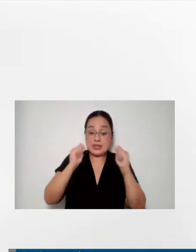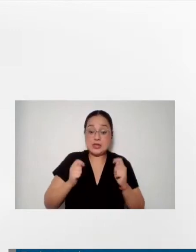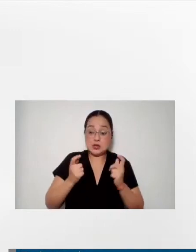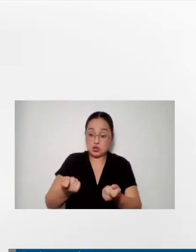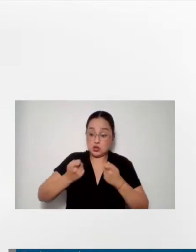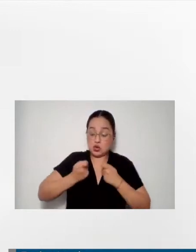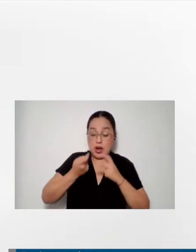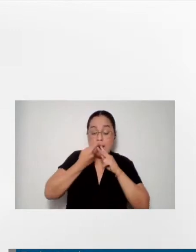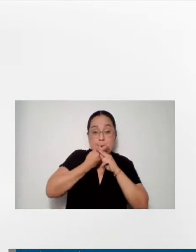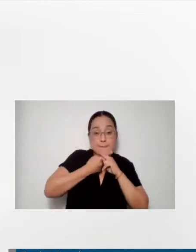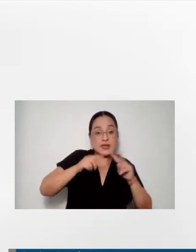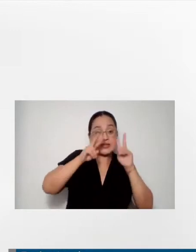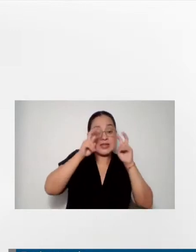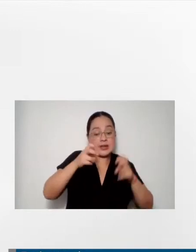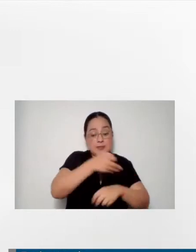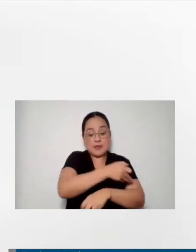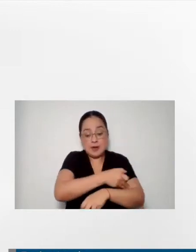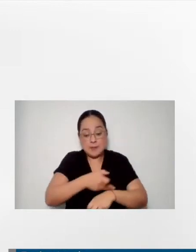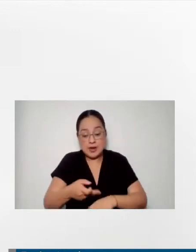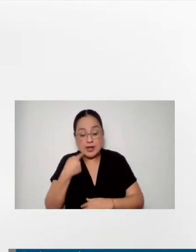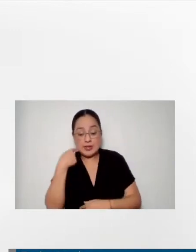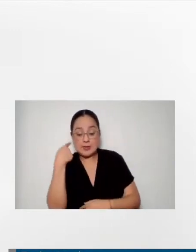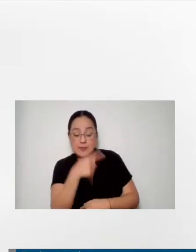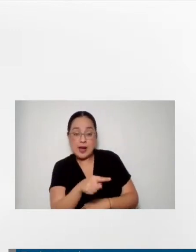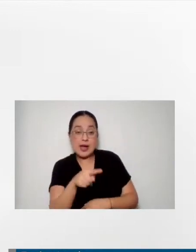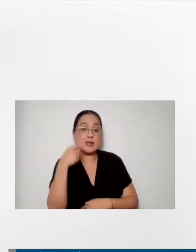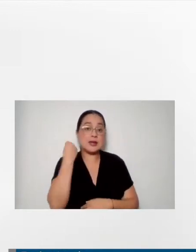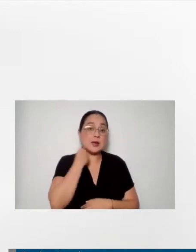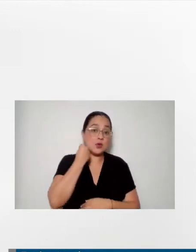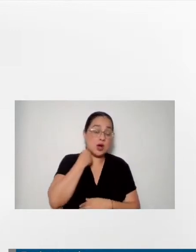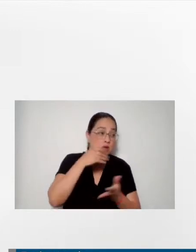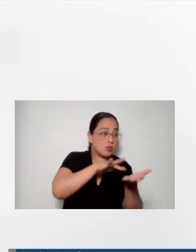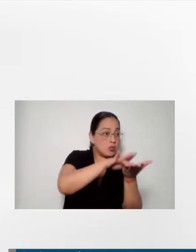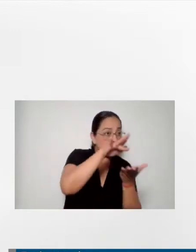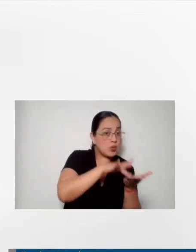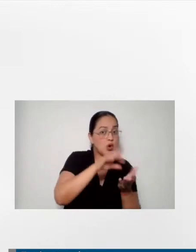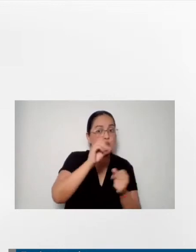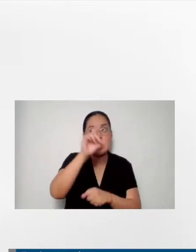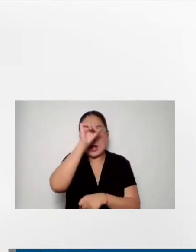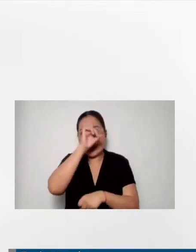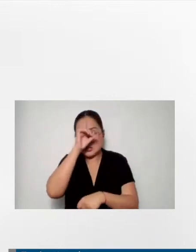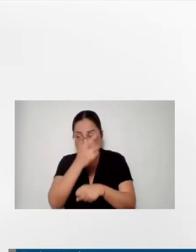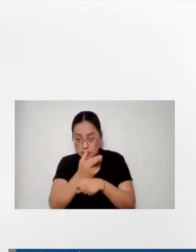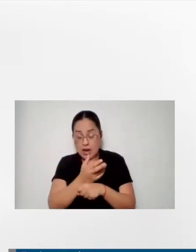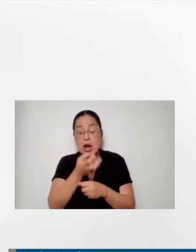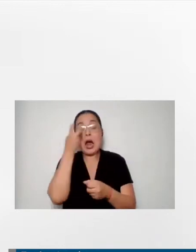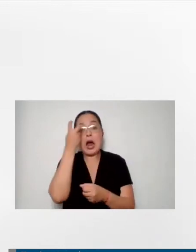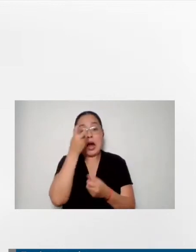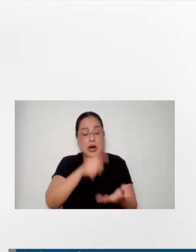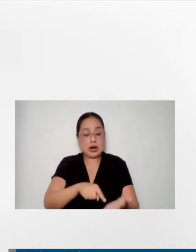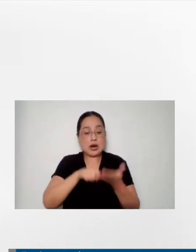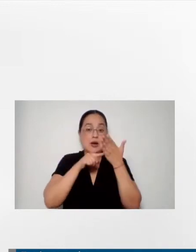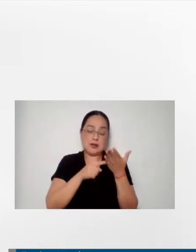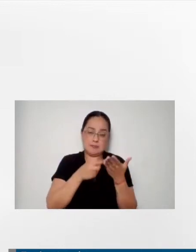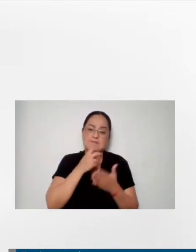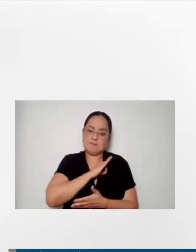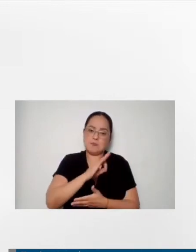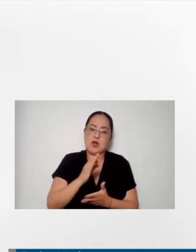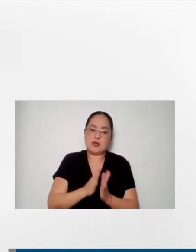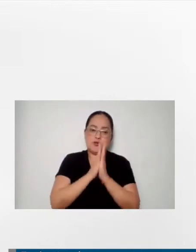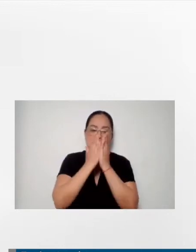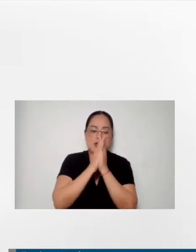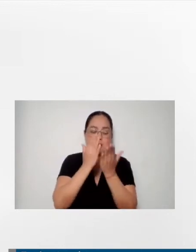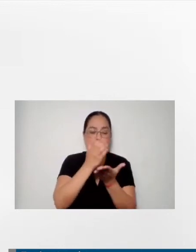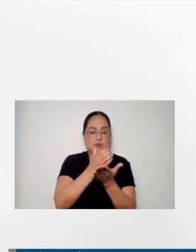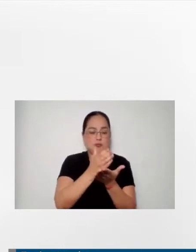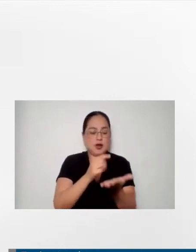materia familiar, hasta para una asesoría a alguien cercano, ¿no? Que son las típicas que nos pide la